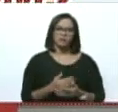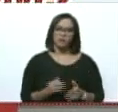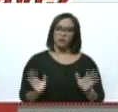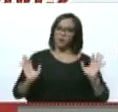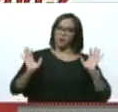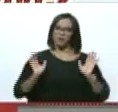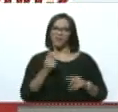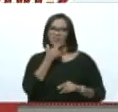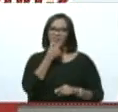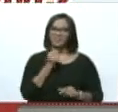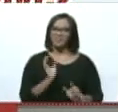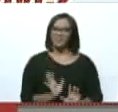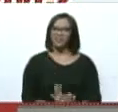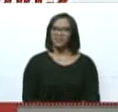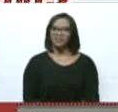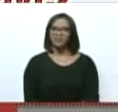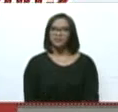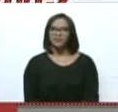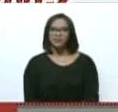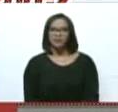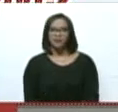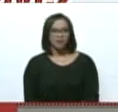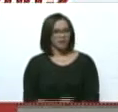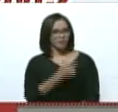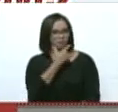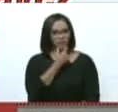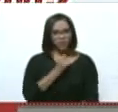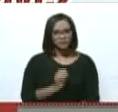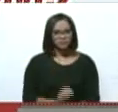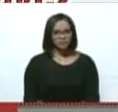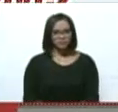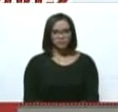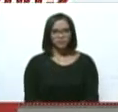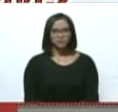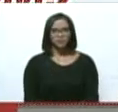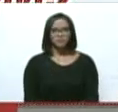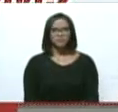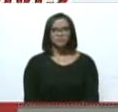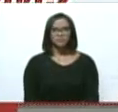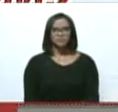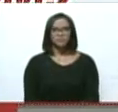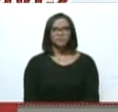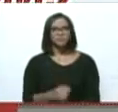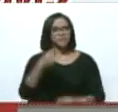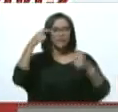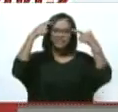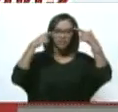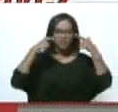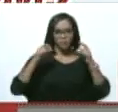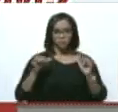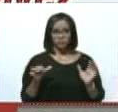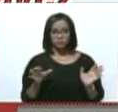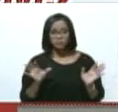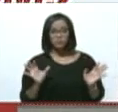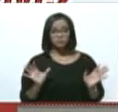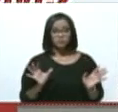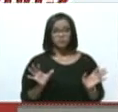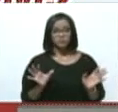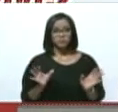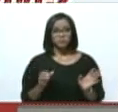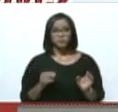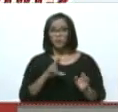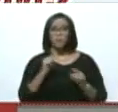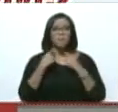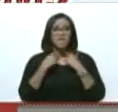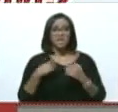qué facilidad. Qué facilidad. No, que el chavismo, mire, el chavismo son, no pierden elecciones, así no